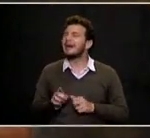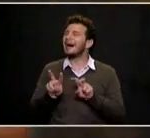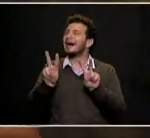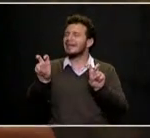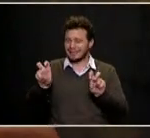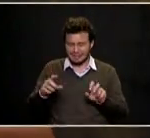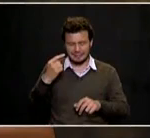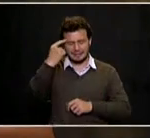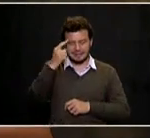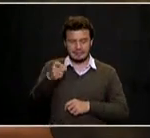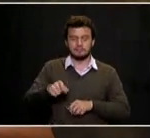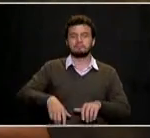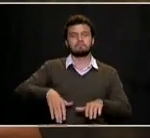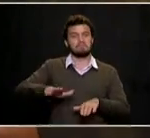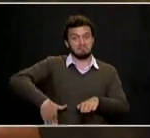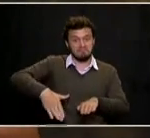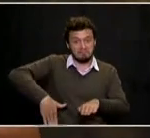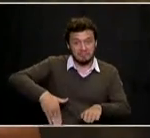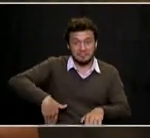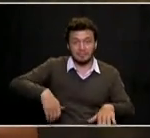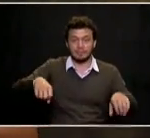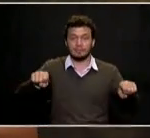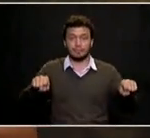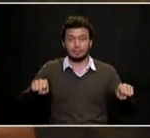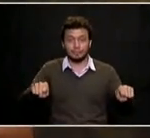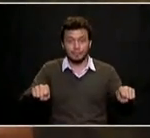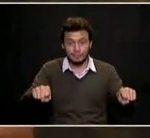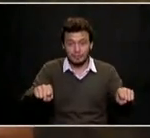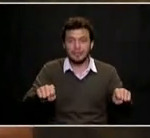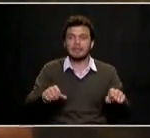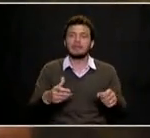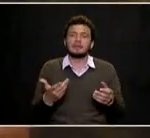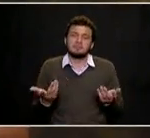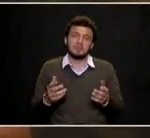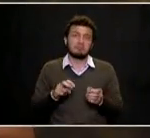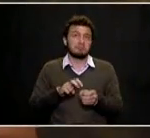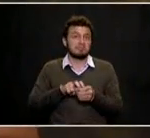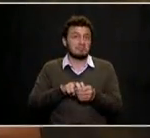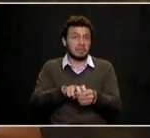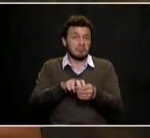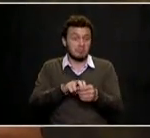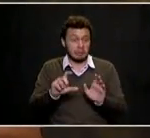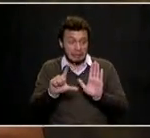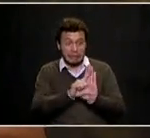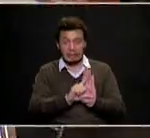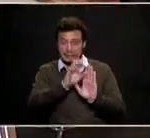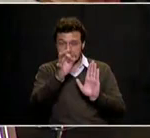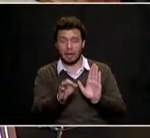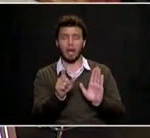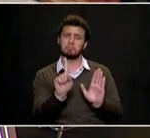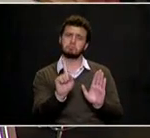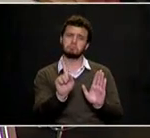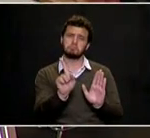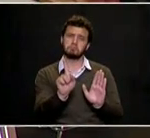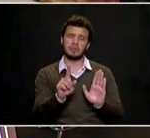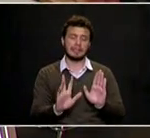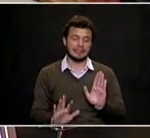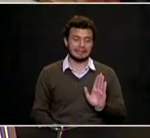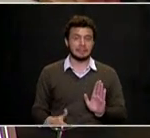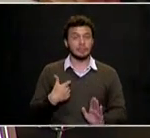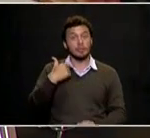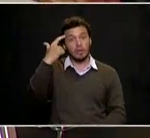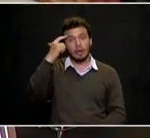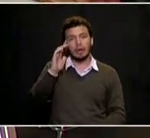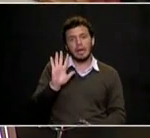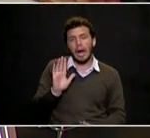y el transporte ilegal yo creo que muchas gracias